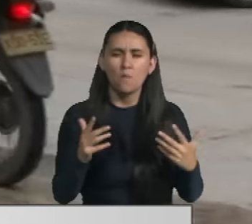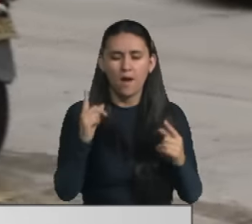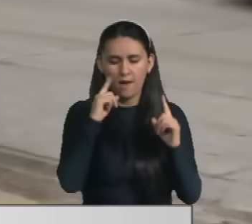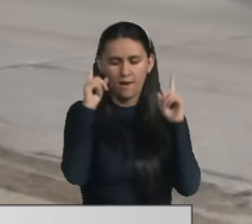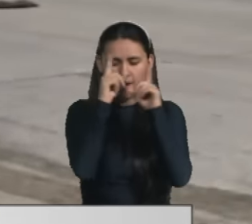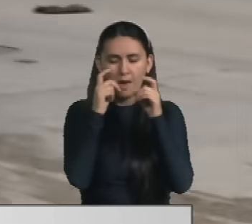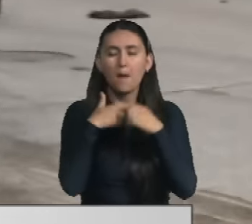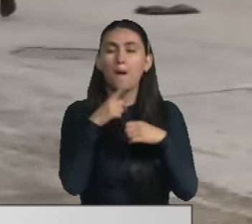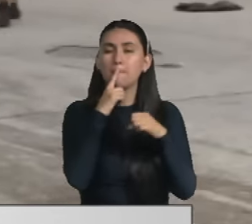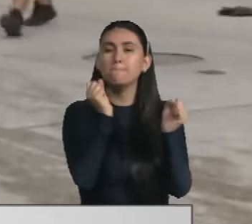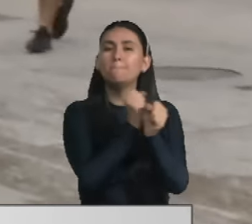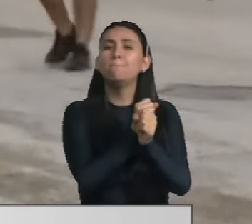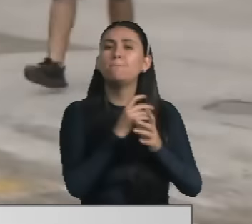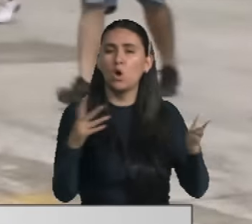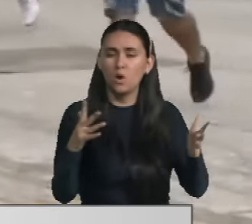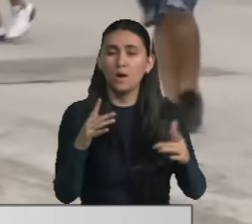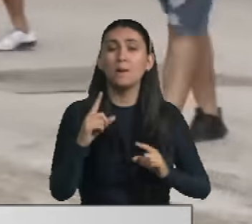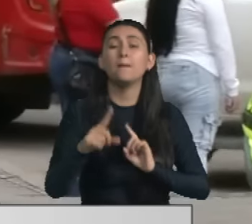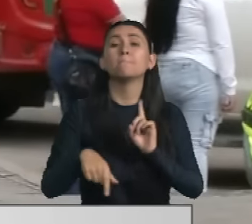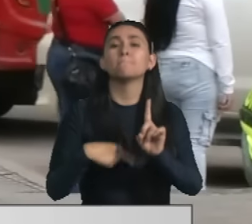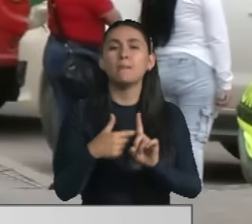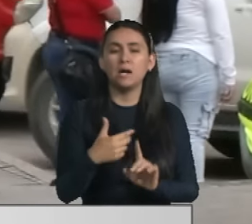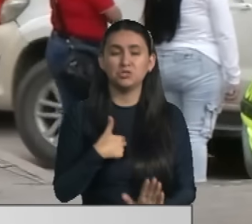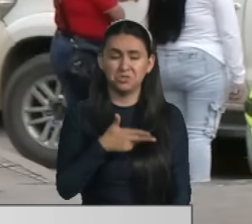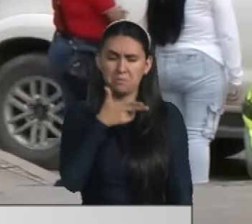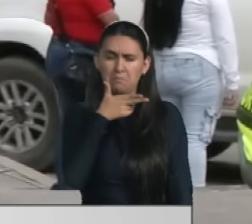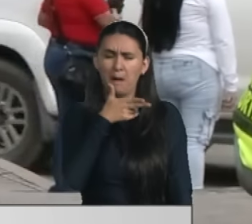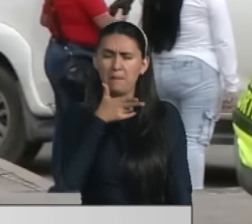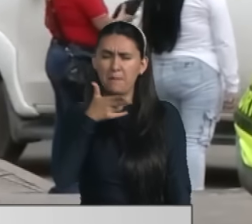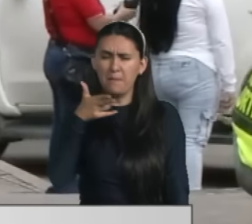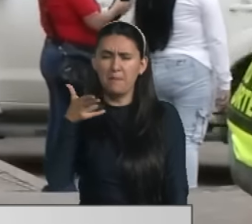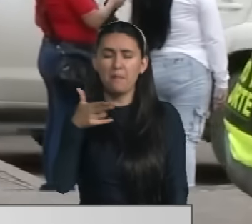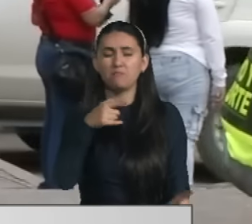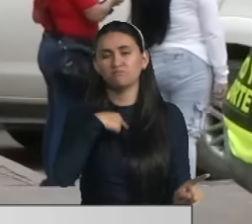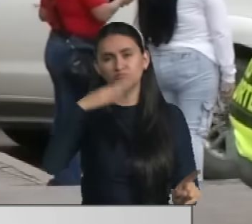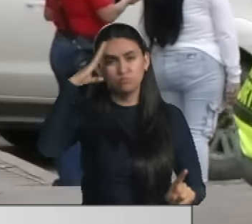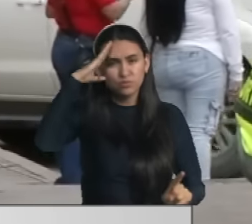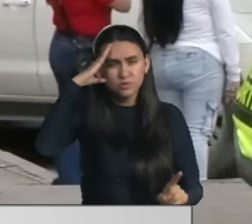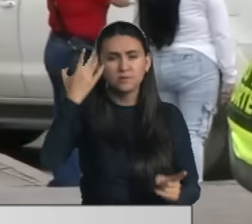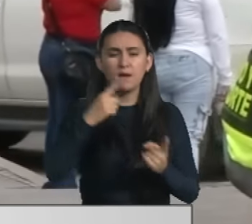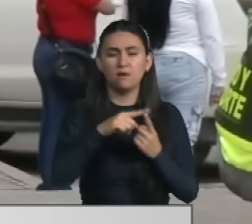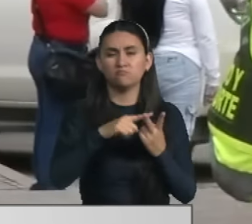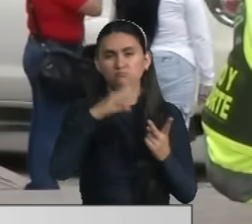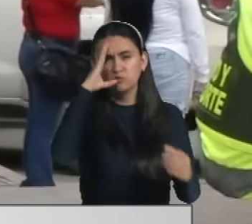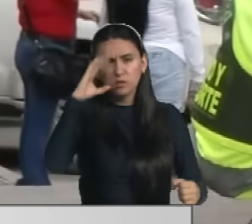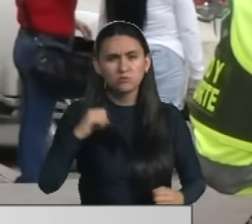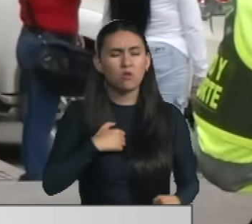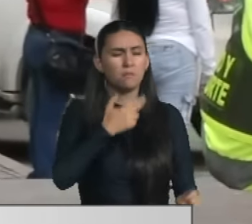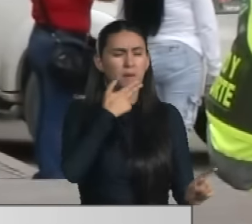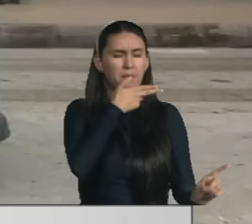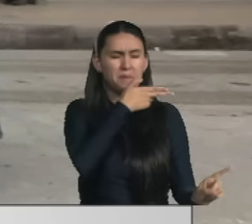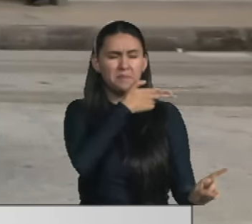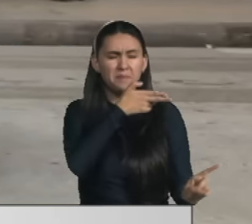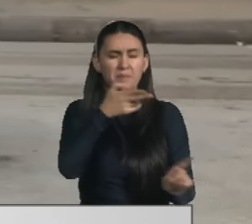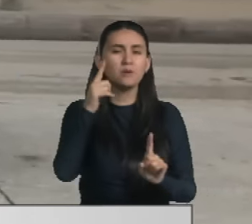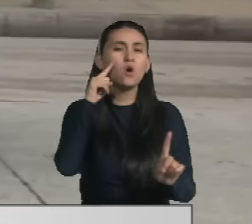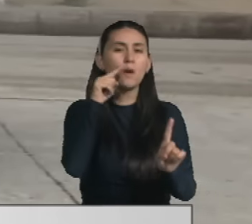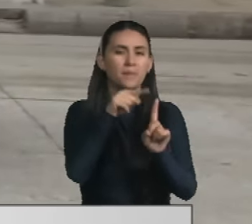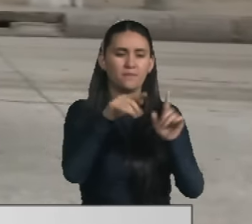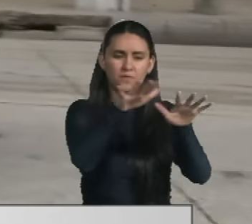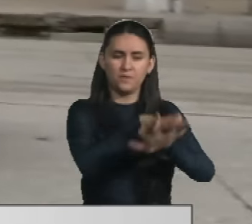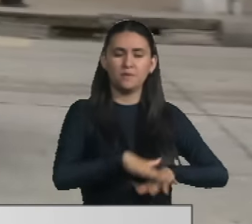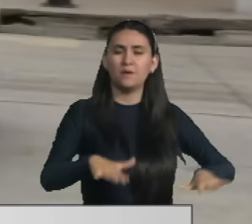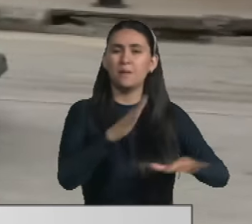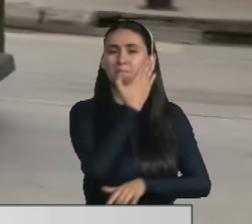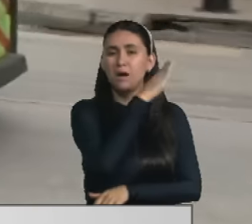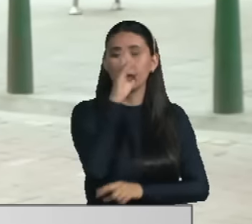explosivos, además de un plan pistola para atentar contra uniformados de la Policía Nacional y Ejército en Barranquilla